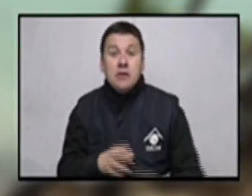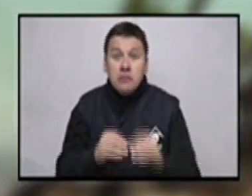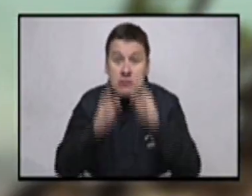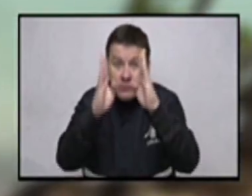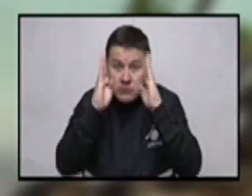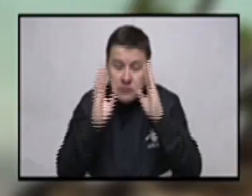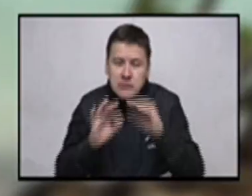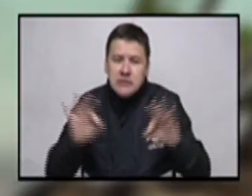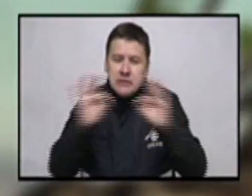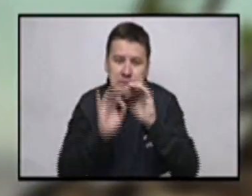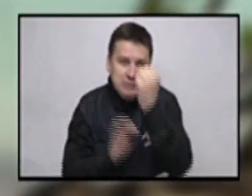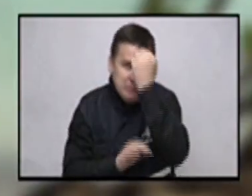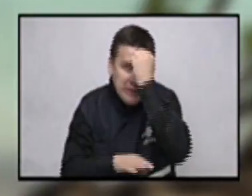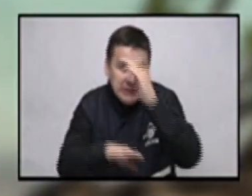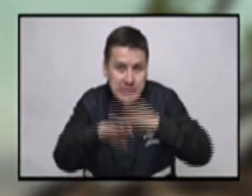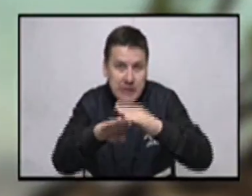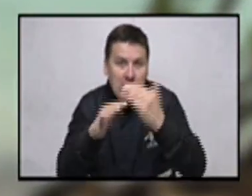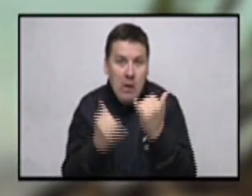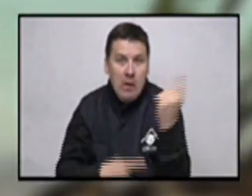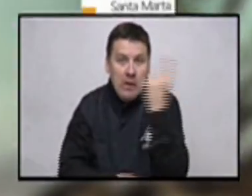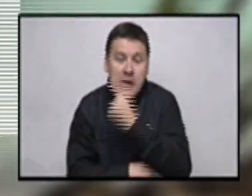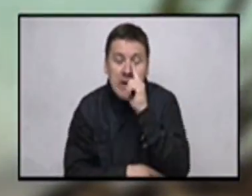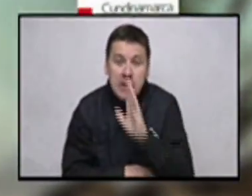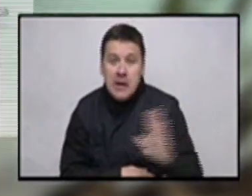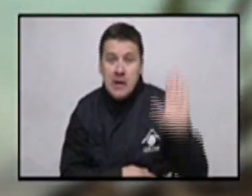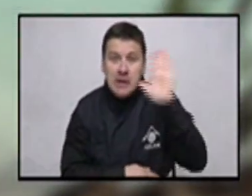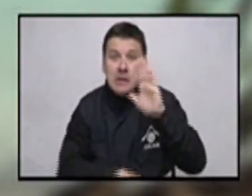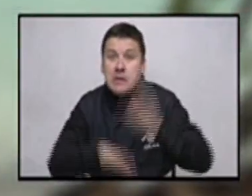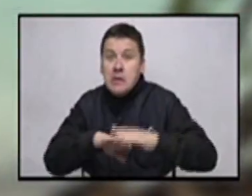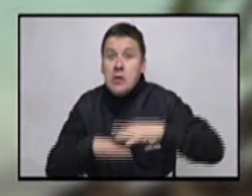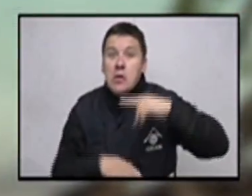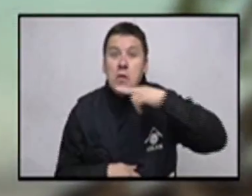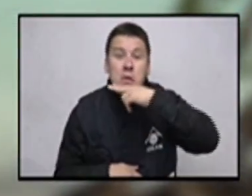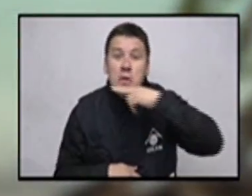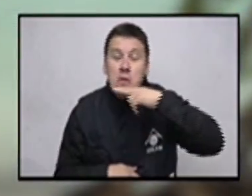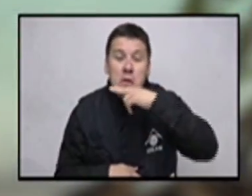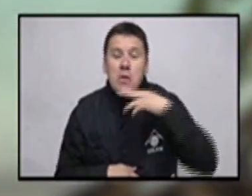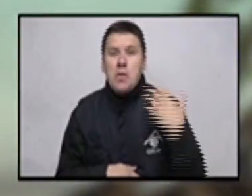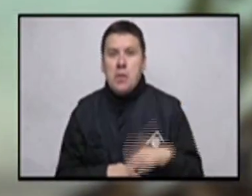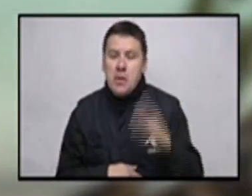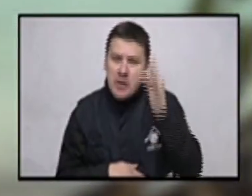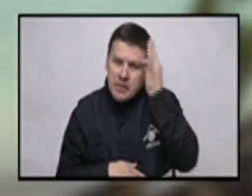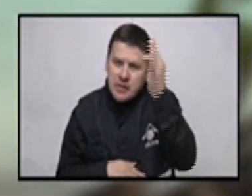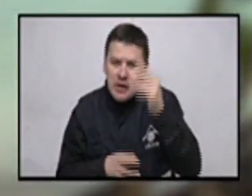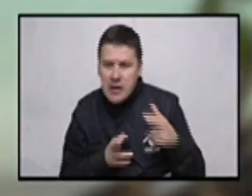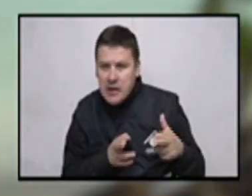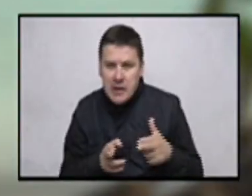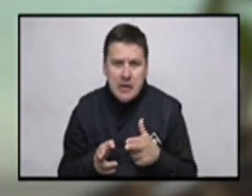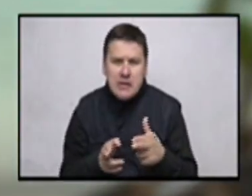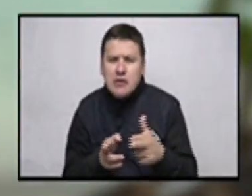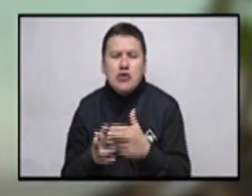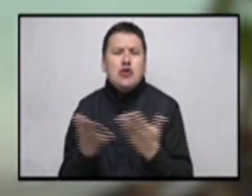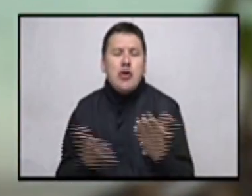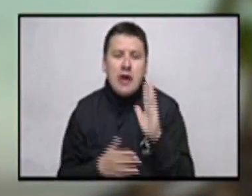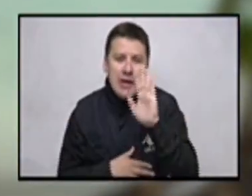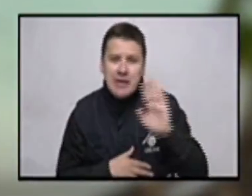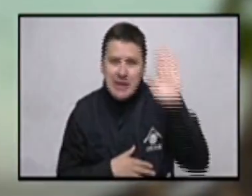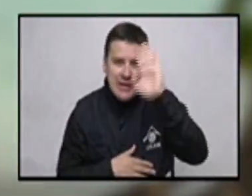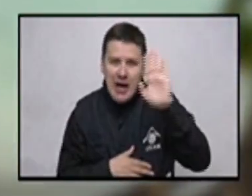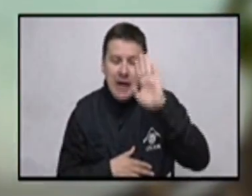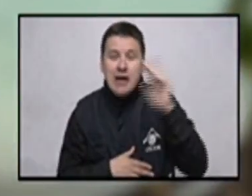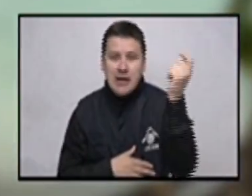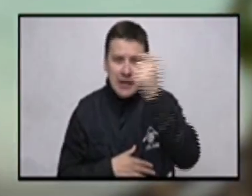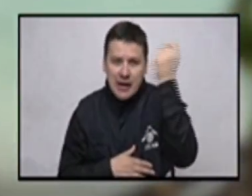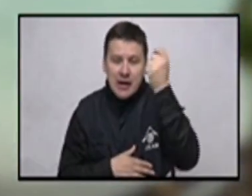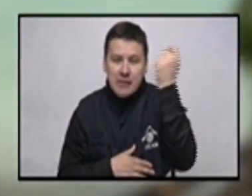atención a las principales alertas para hoy a nivel nacional. Alerta roja por creciente súbita en las cuencas de los ríos ubicados en los departamentos de